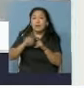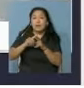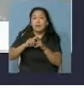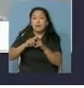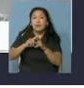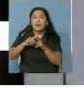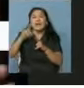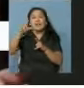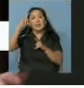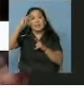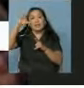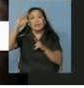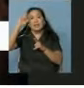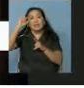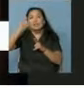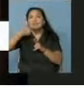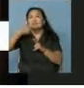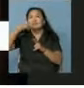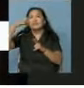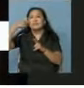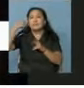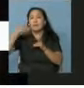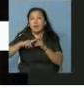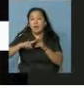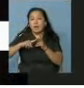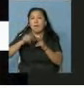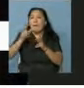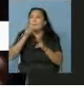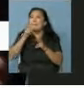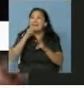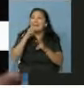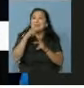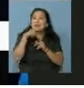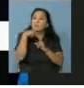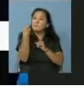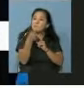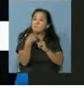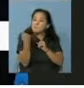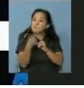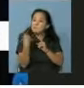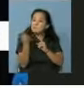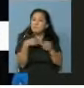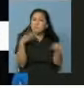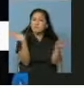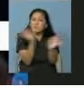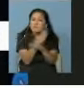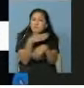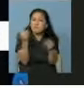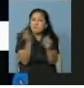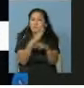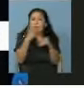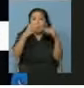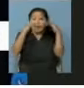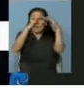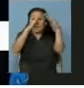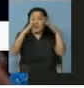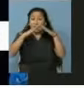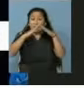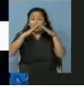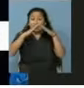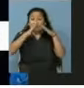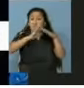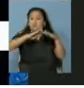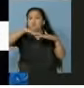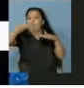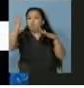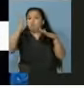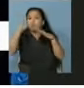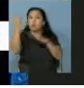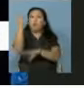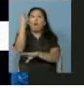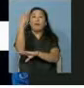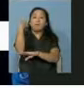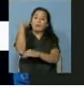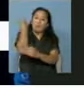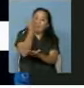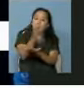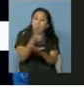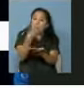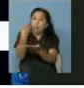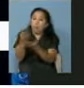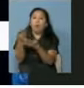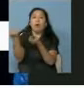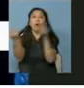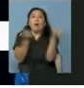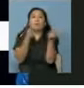barrio Jardín, que es una especie, una cola de un tornado que pasó y se llevó techos, se llevó árboles, se